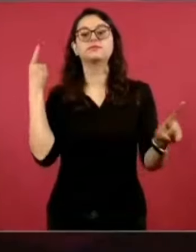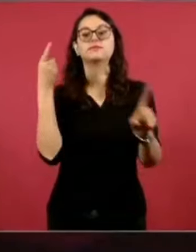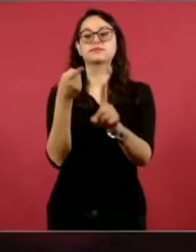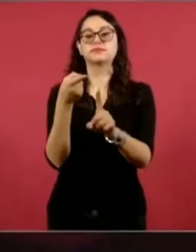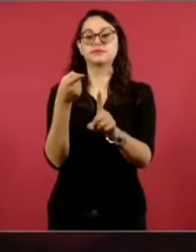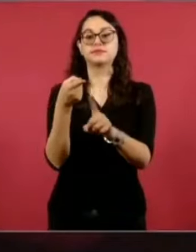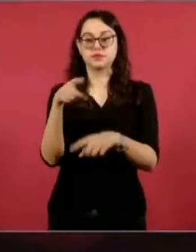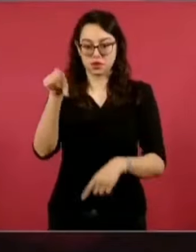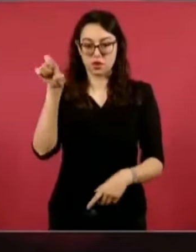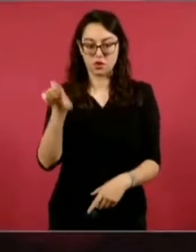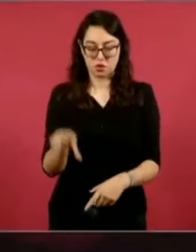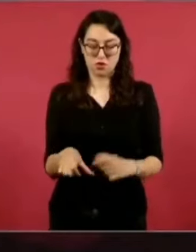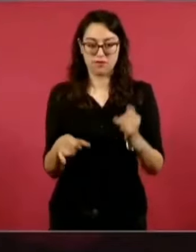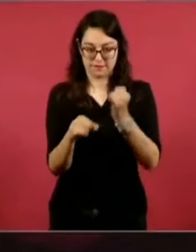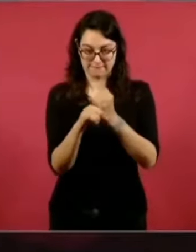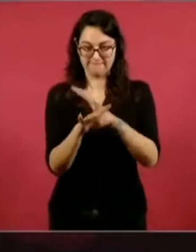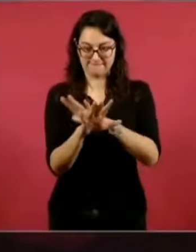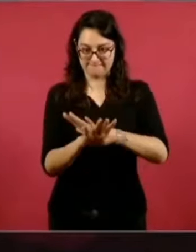vamos a informar,